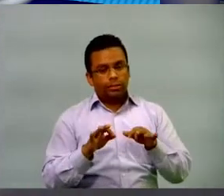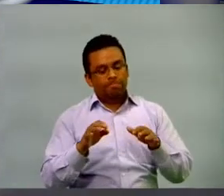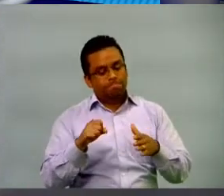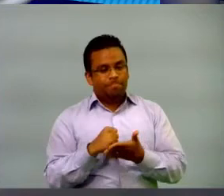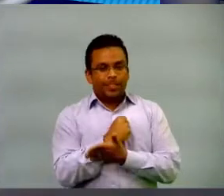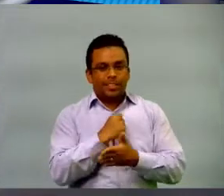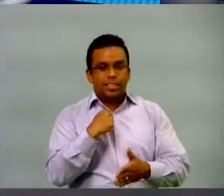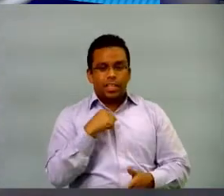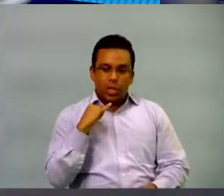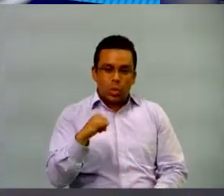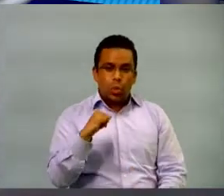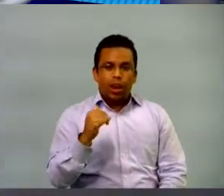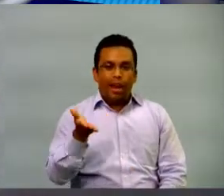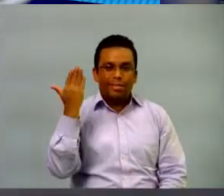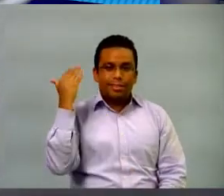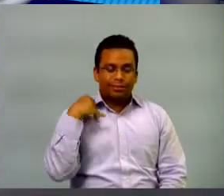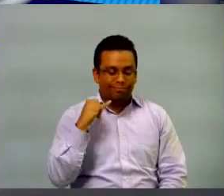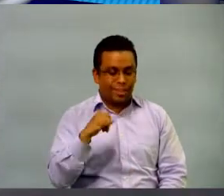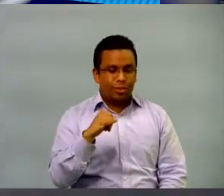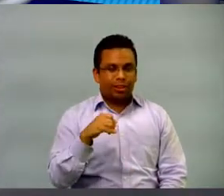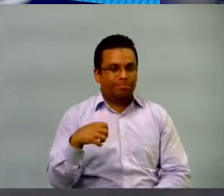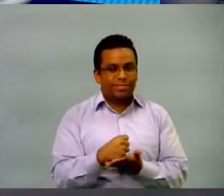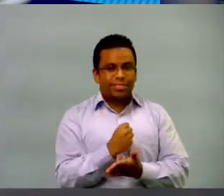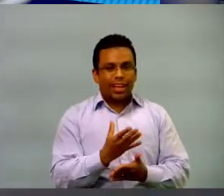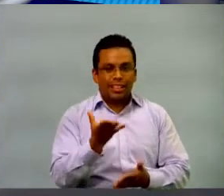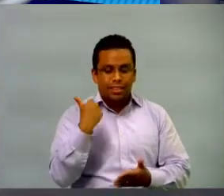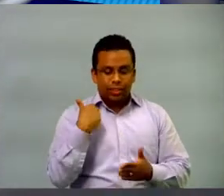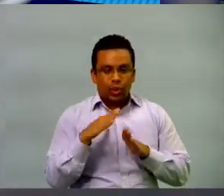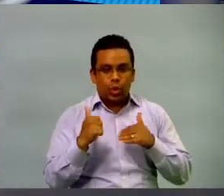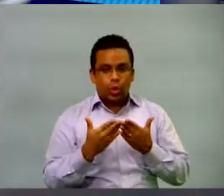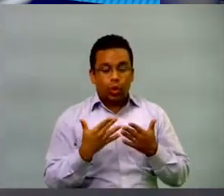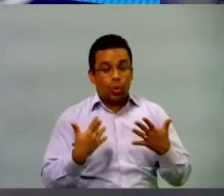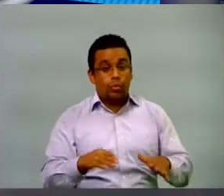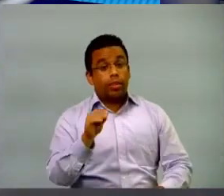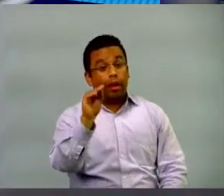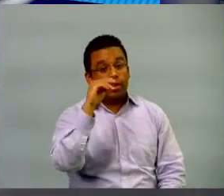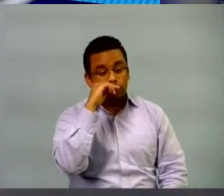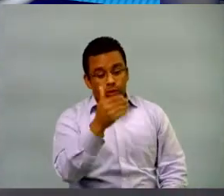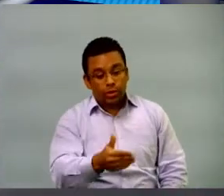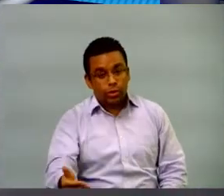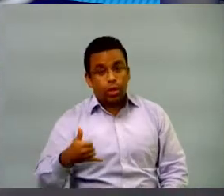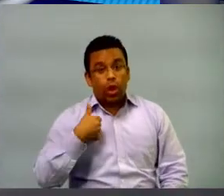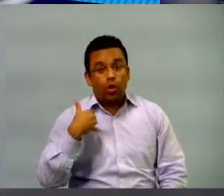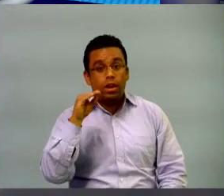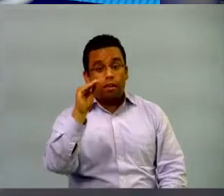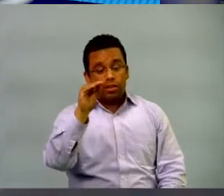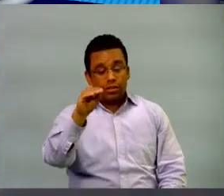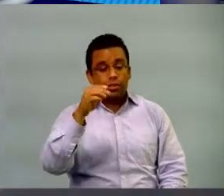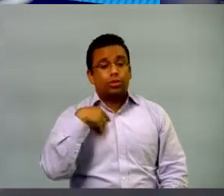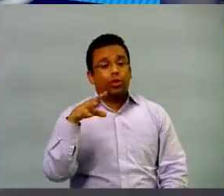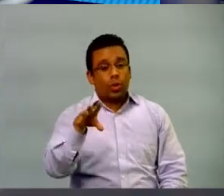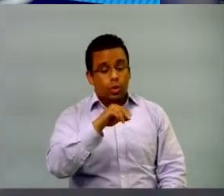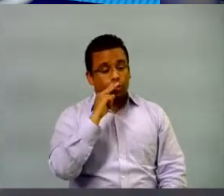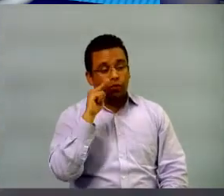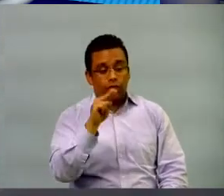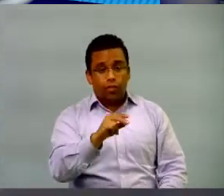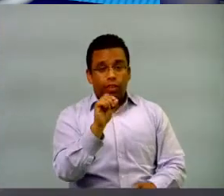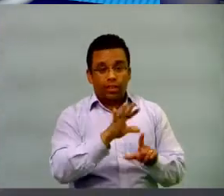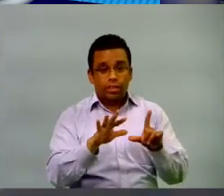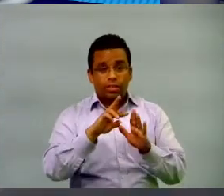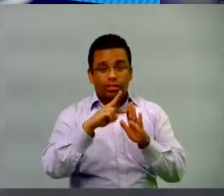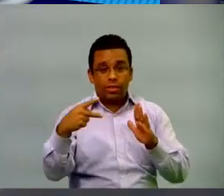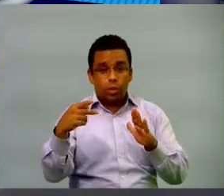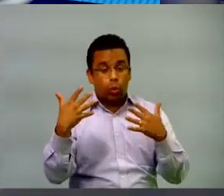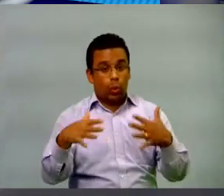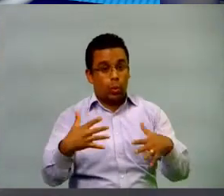tener esas herramientas cuando estudiábamos. Aprovechenla, niños, aprovechenla, jóvenes de Montería, porque realmente eso va a